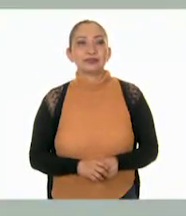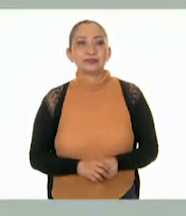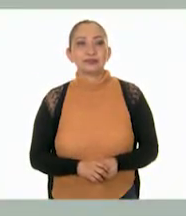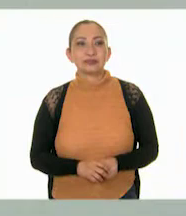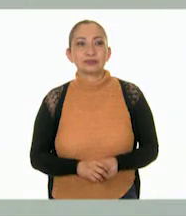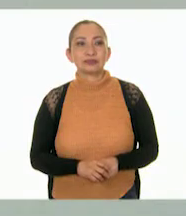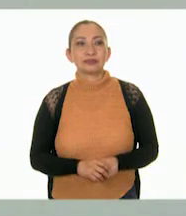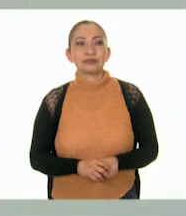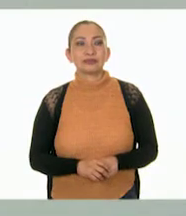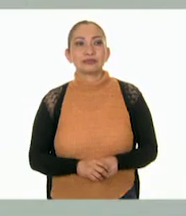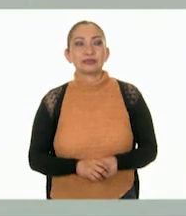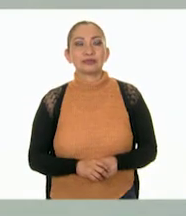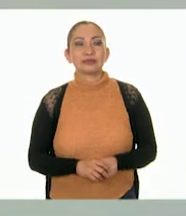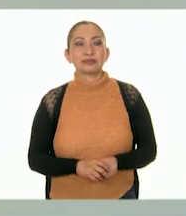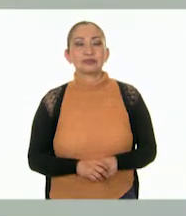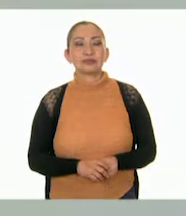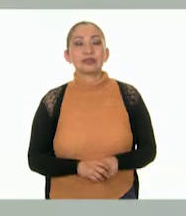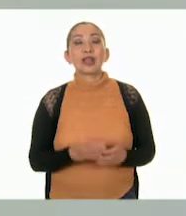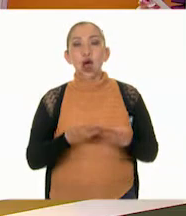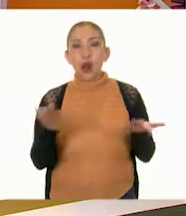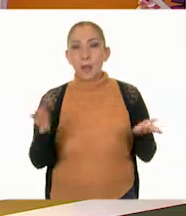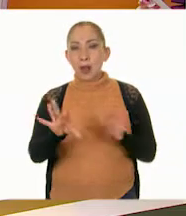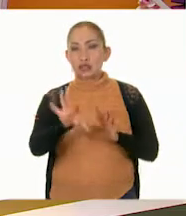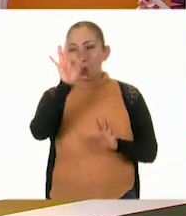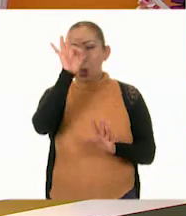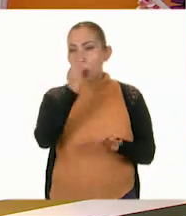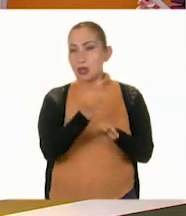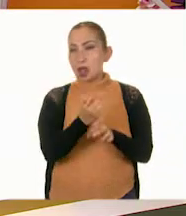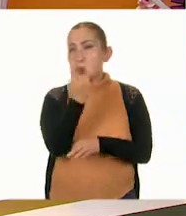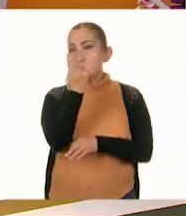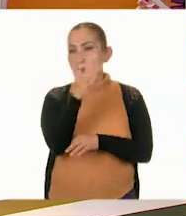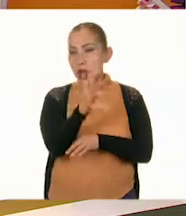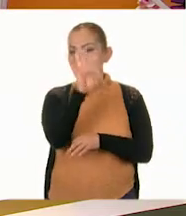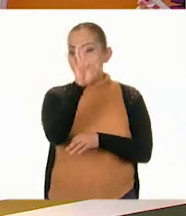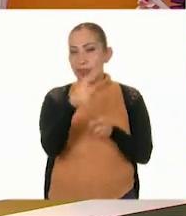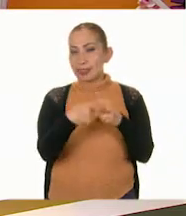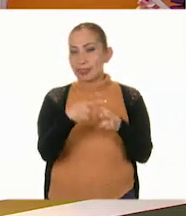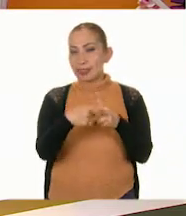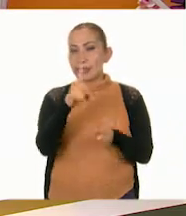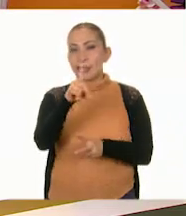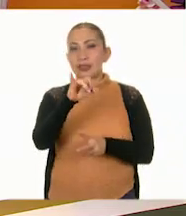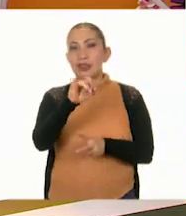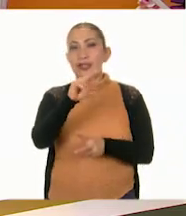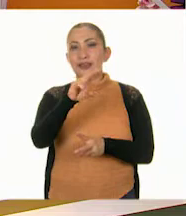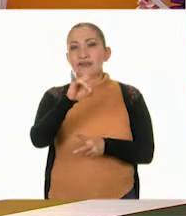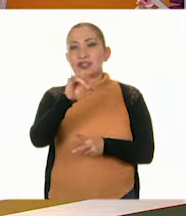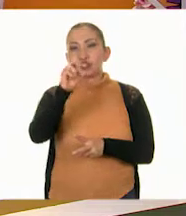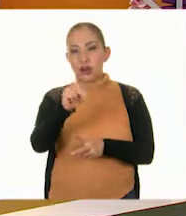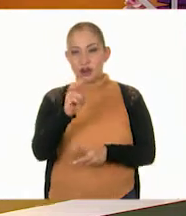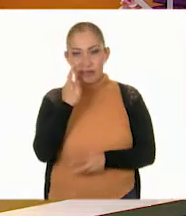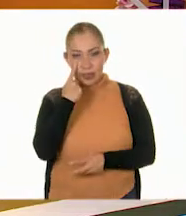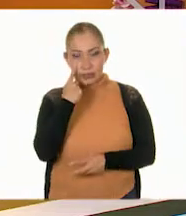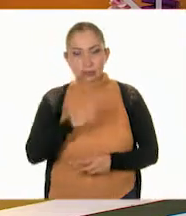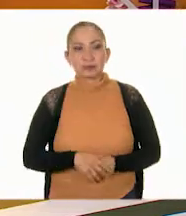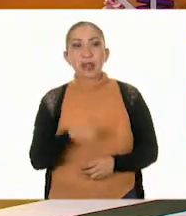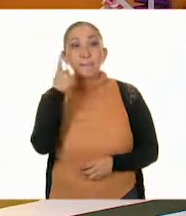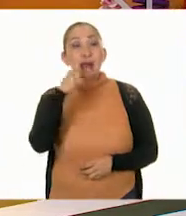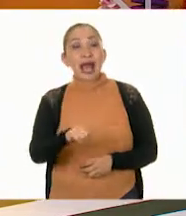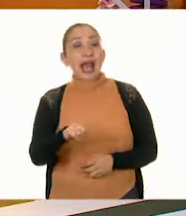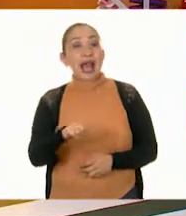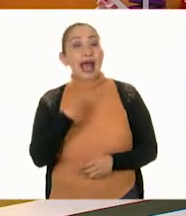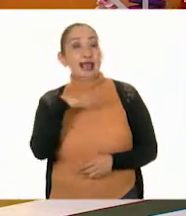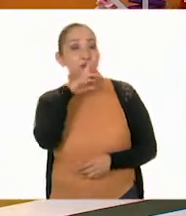División y con multiplicación. Uh-huh. En este caso vamos a hacerlo con una división. ¿Qué te parece? Sí, me parece perfecto. Ok. Para resolver